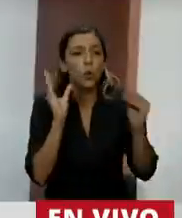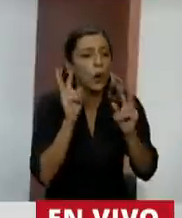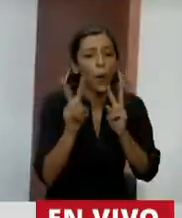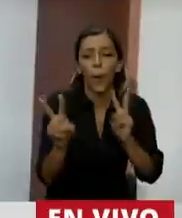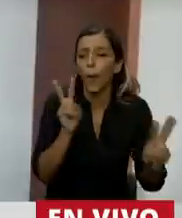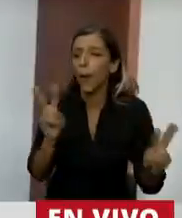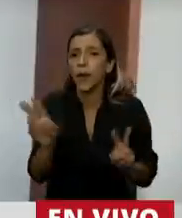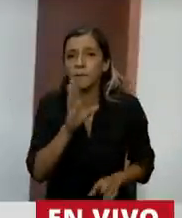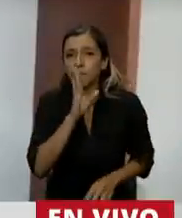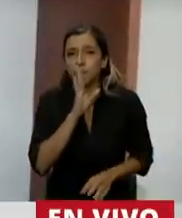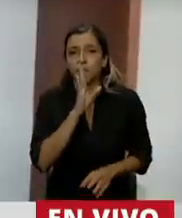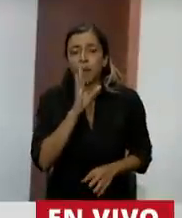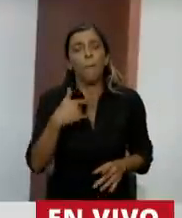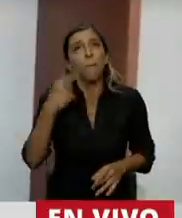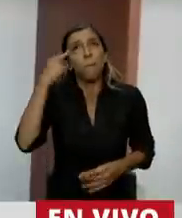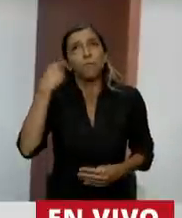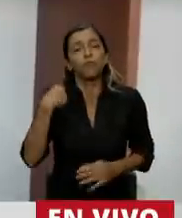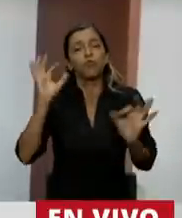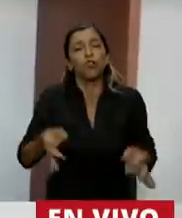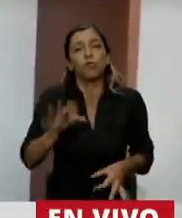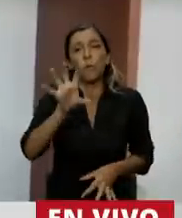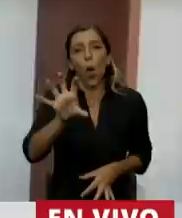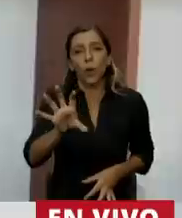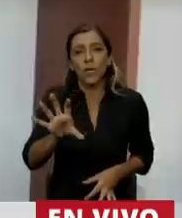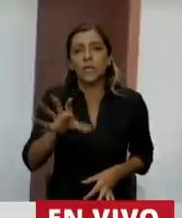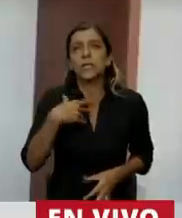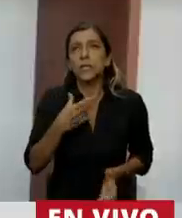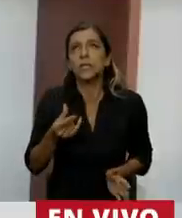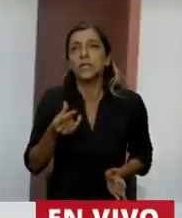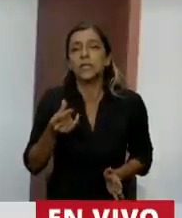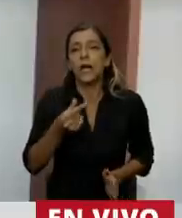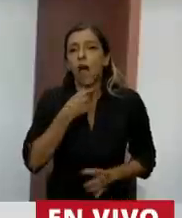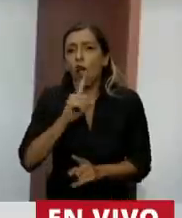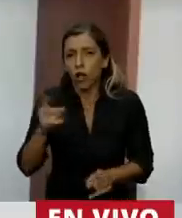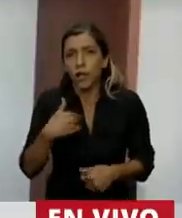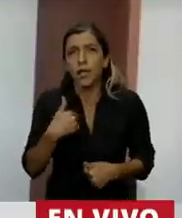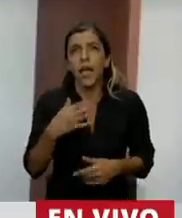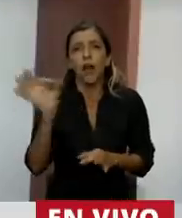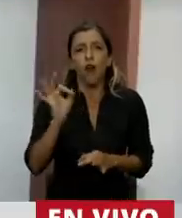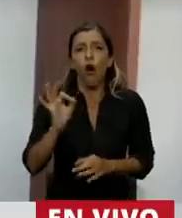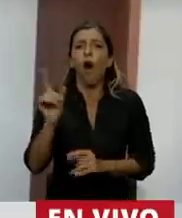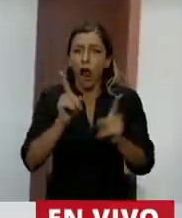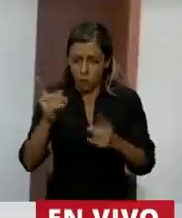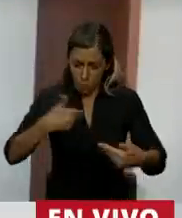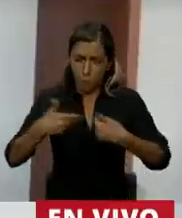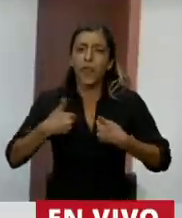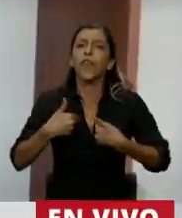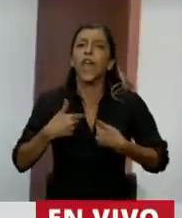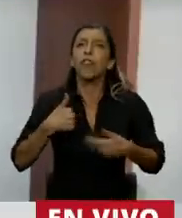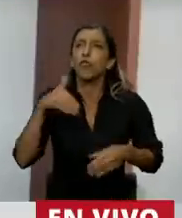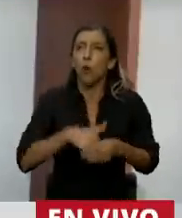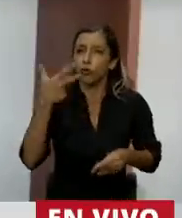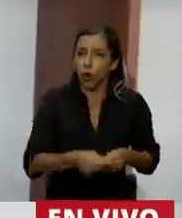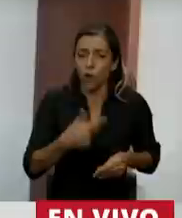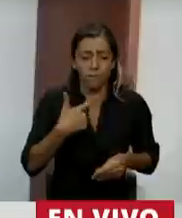mi provincia es conservadora o contabilizando los pedidos que tuve para votar en contra de este proyecto. Por